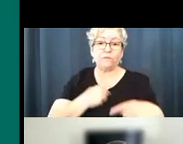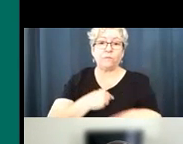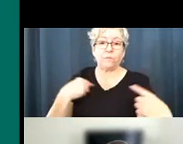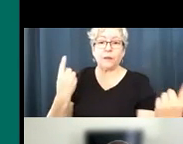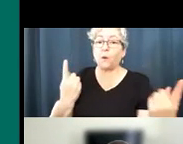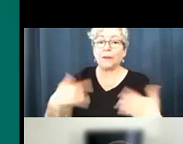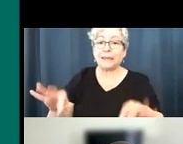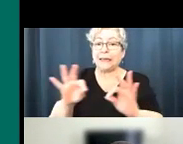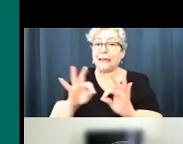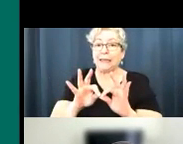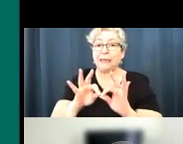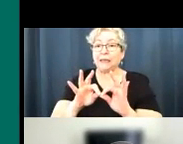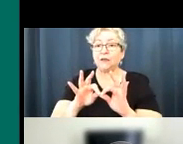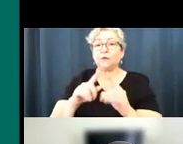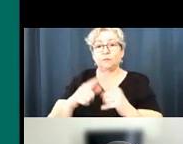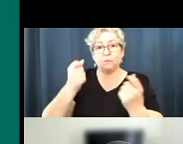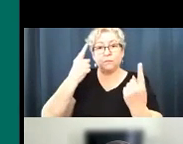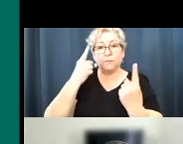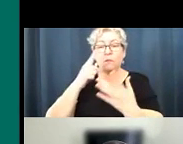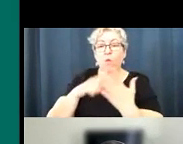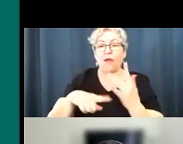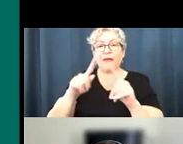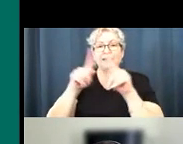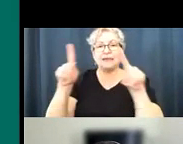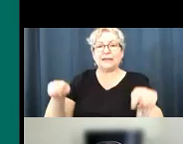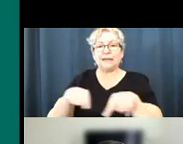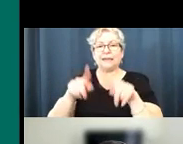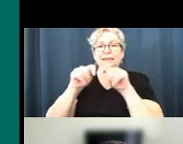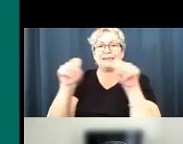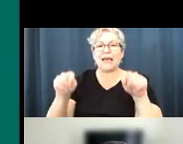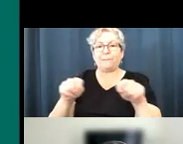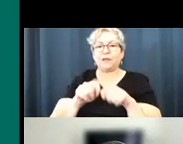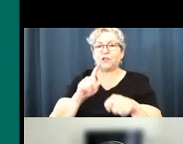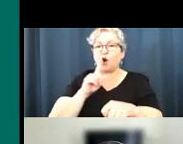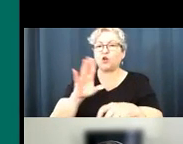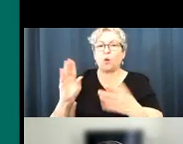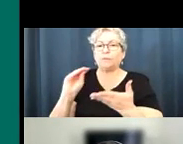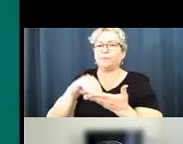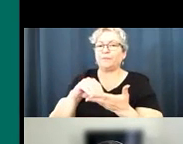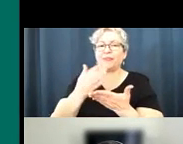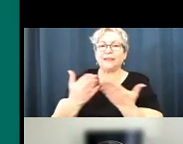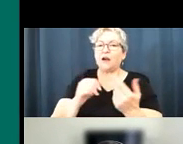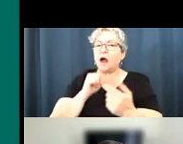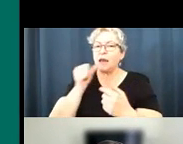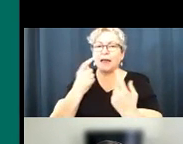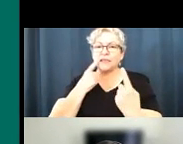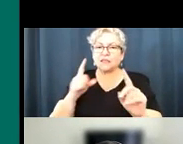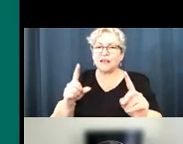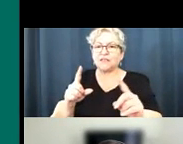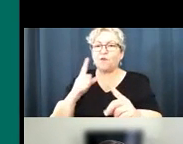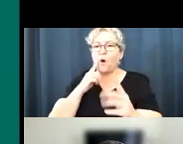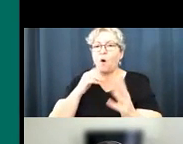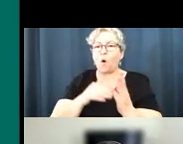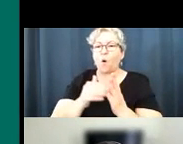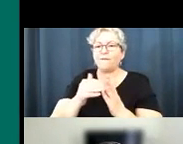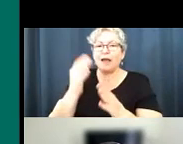sido exitosos y la clave es entender cuáles son los templates o los moldes, y no pongan los